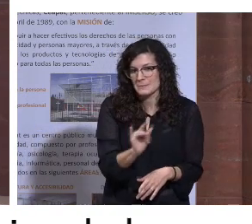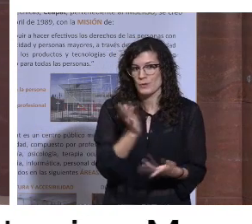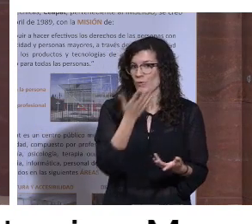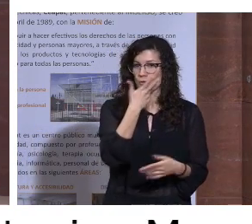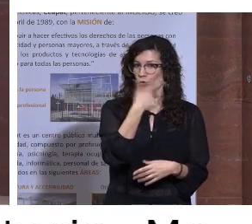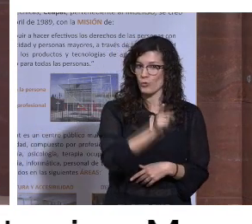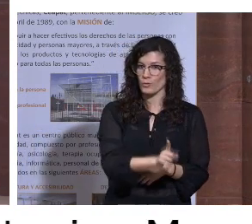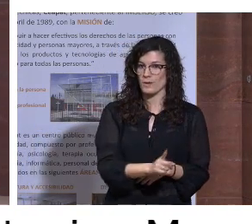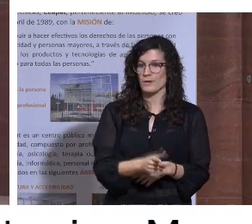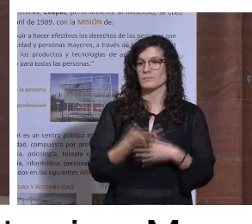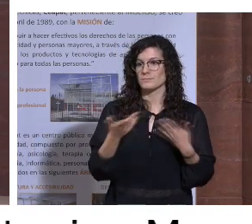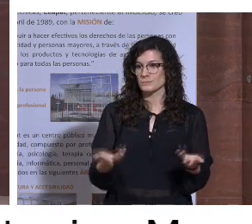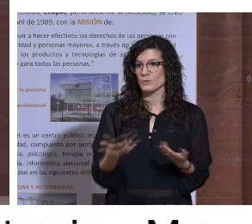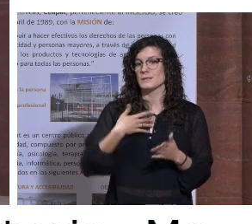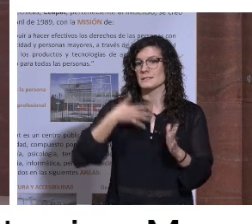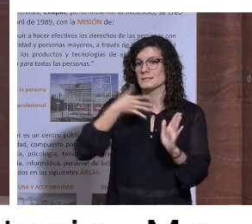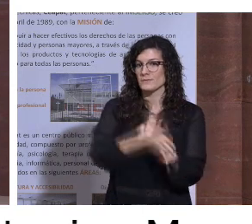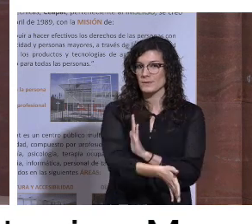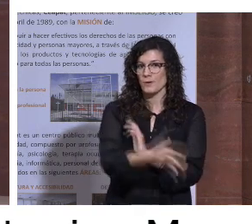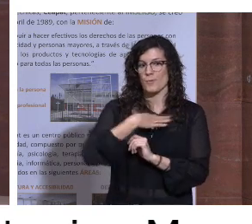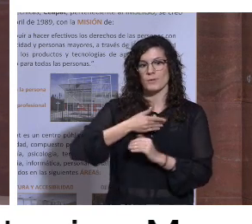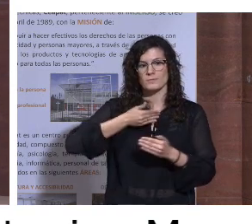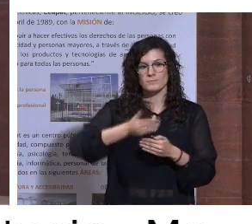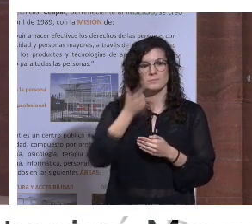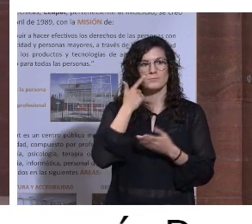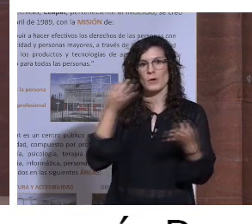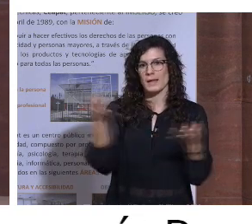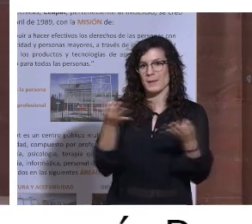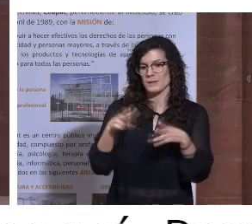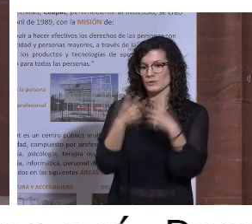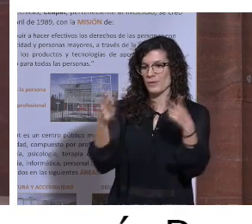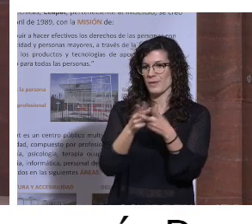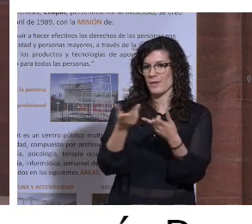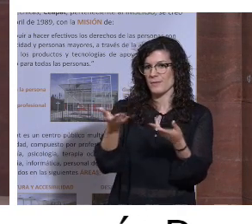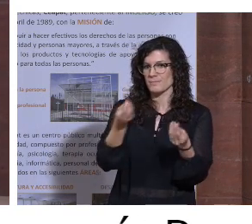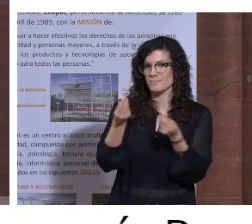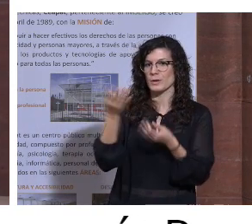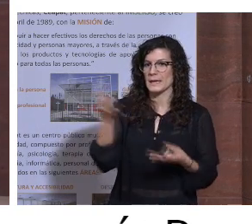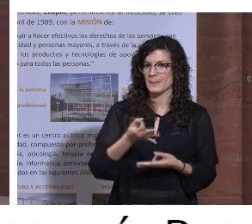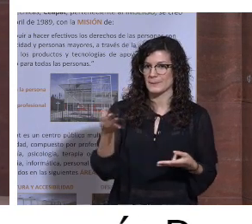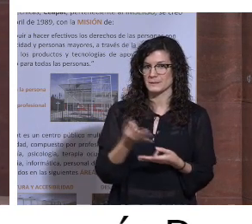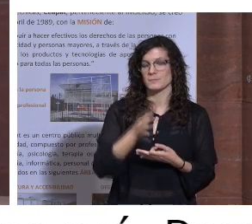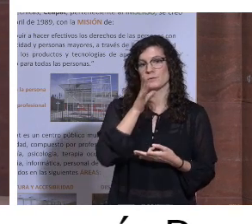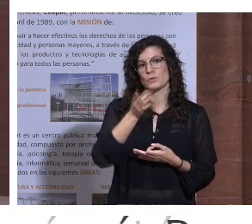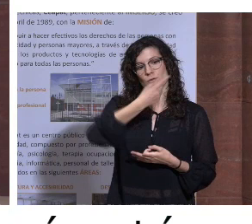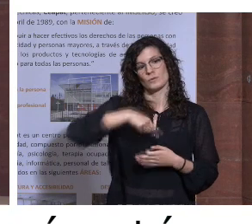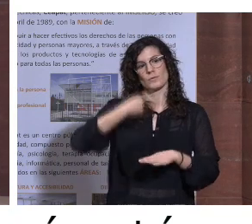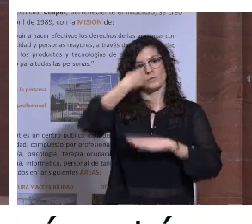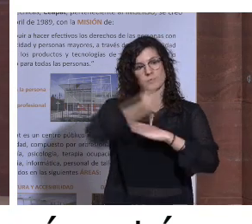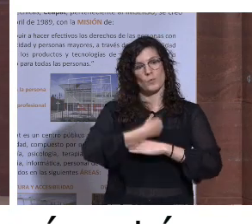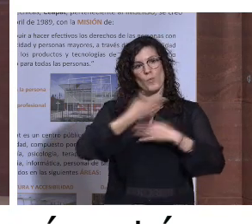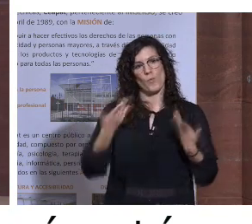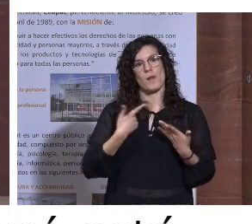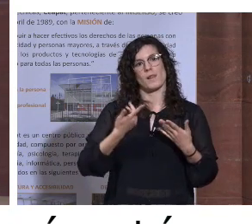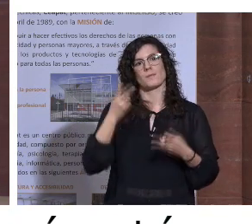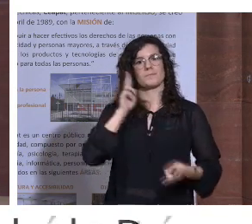ser una cala para medir qué está pasando con el resto de la sociedad. Por tanto, tenemos la obligación de hacernos visibles. Pero